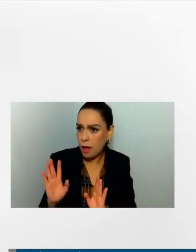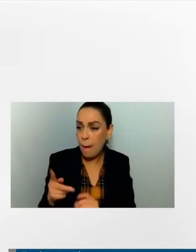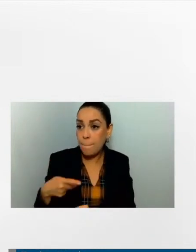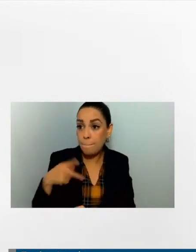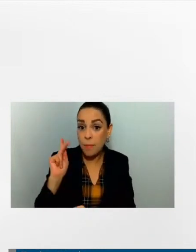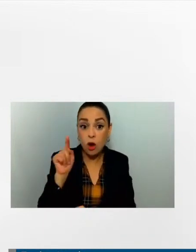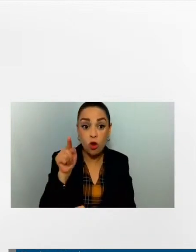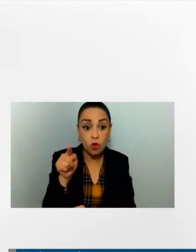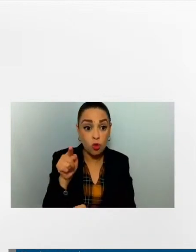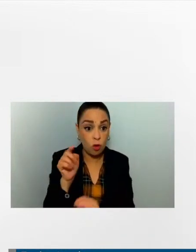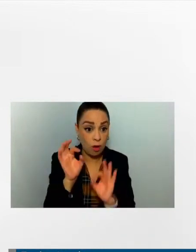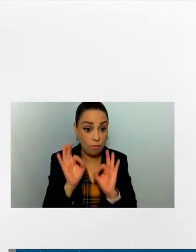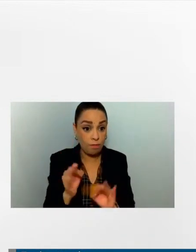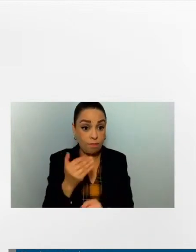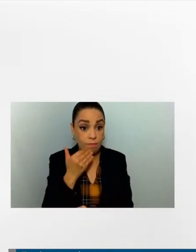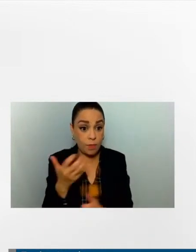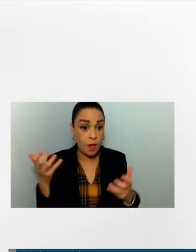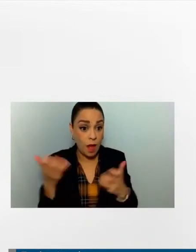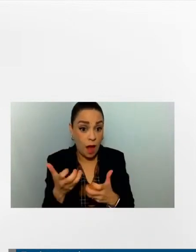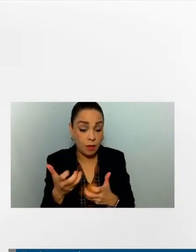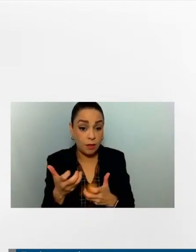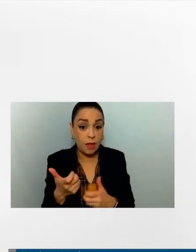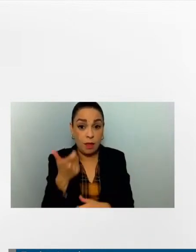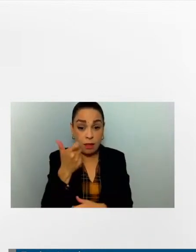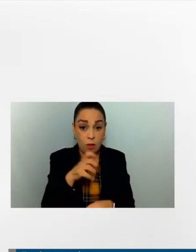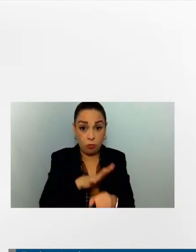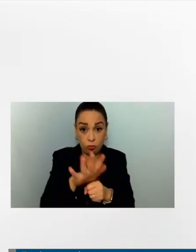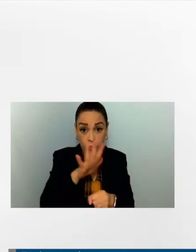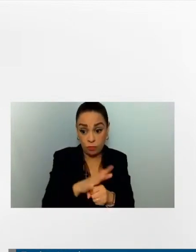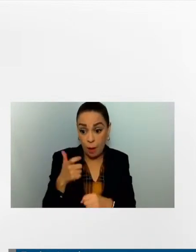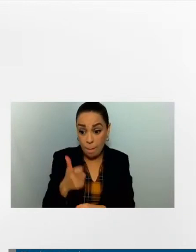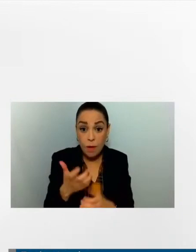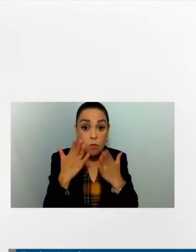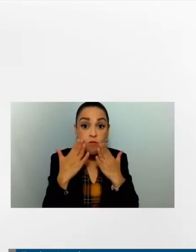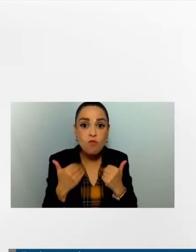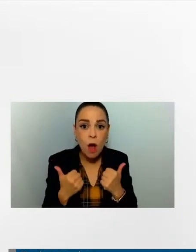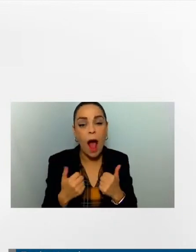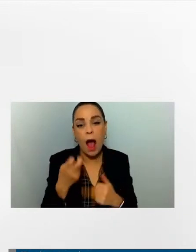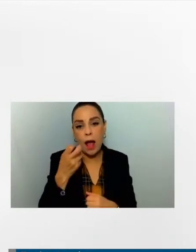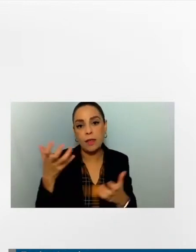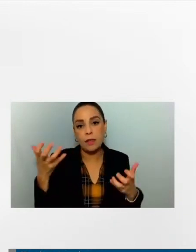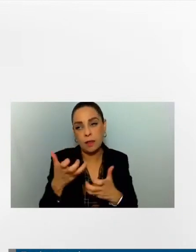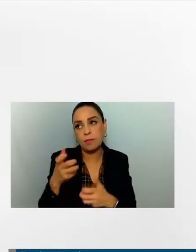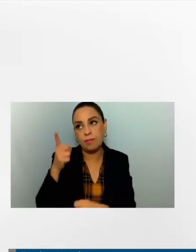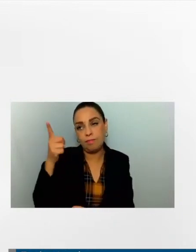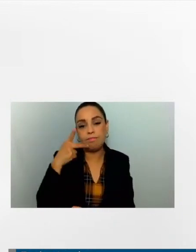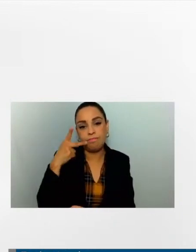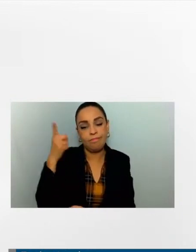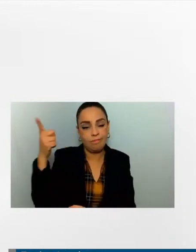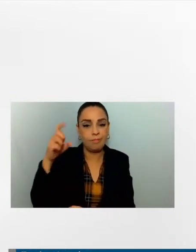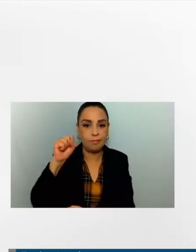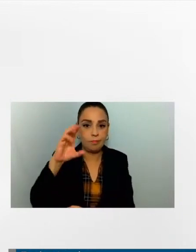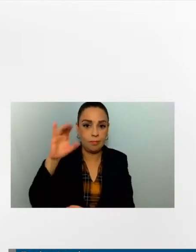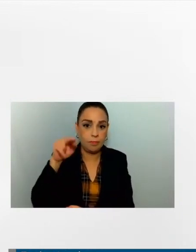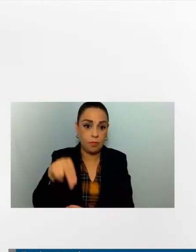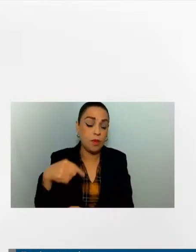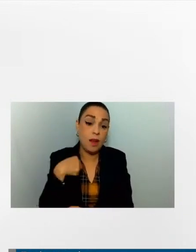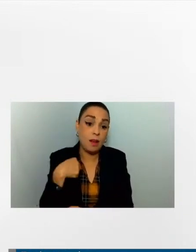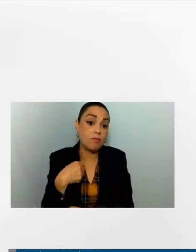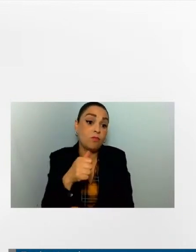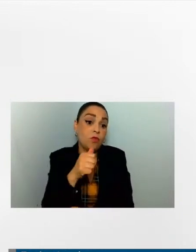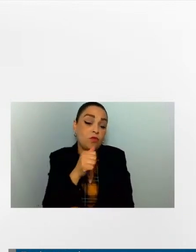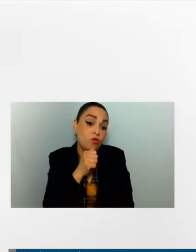normal diligencia para solventarte, ¿no? Que es lo que ha dicho la Corte. Entonces creo que es un caso que no ha llegado, son casos que a mí me dan curiosidad,